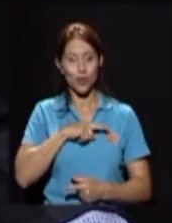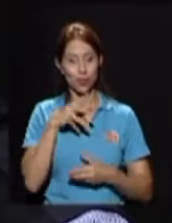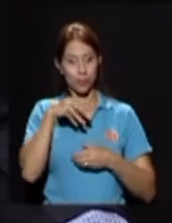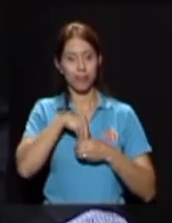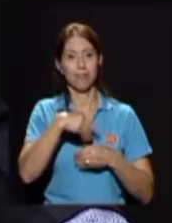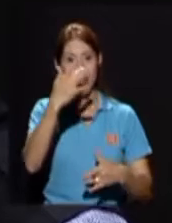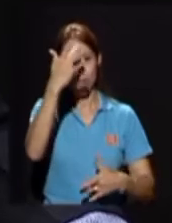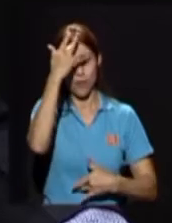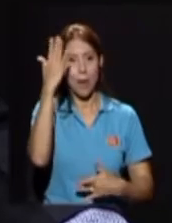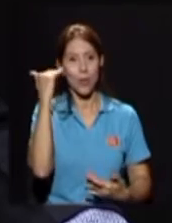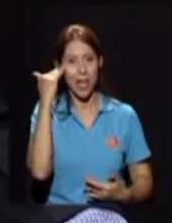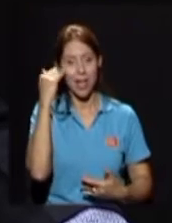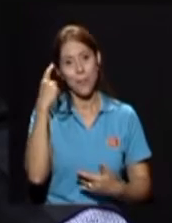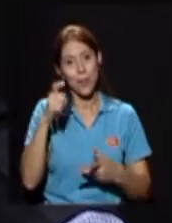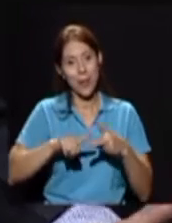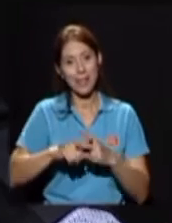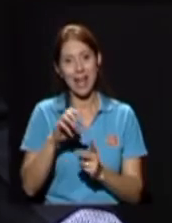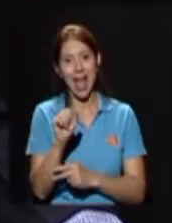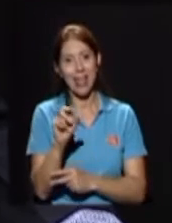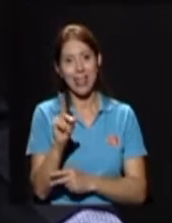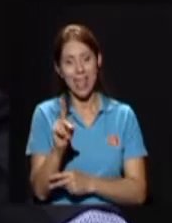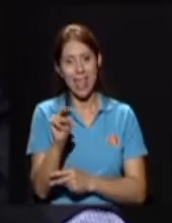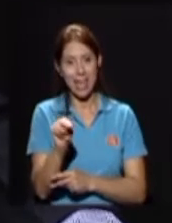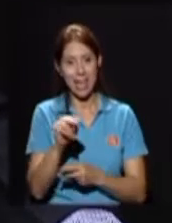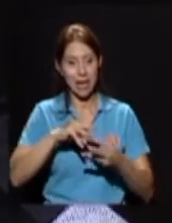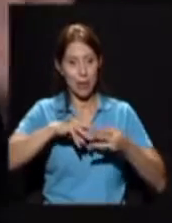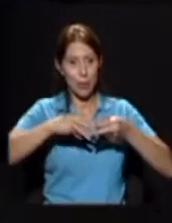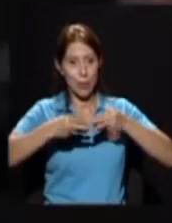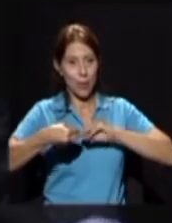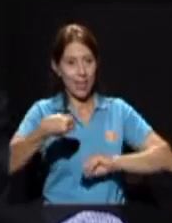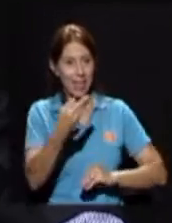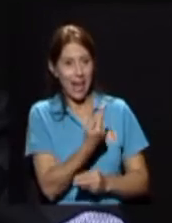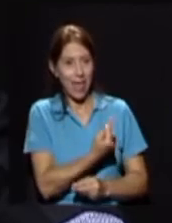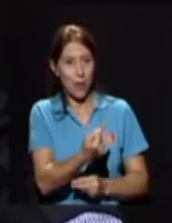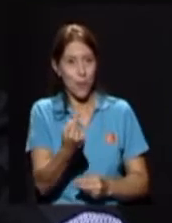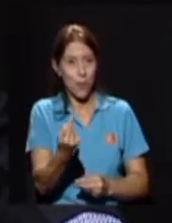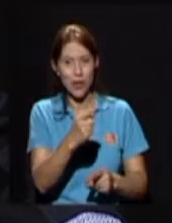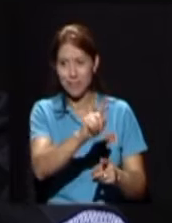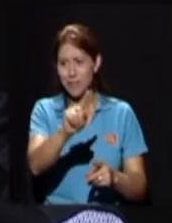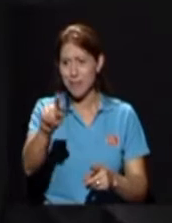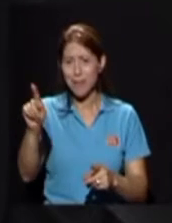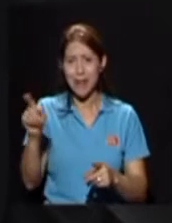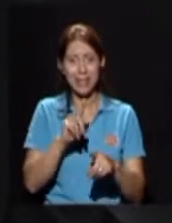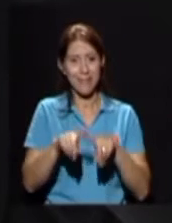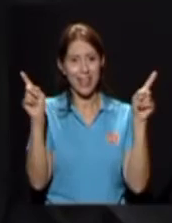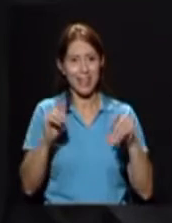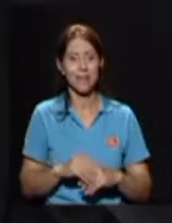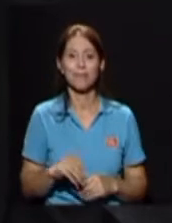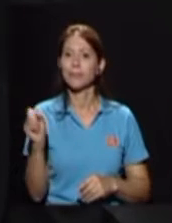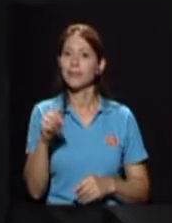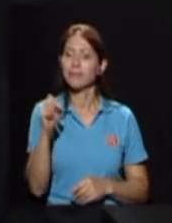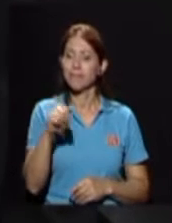porque para empezar el ADN de cada uno de nosotros tres, más todas las amigas y amigos, es diferente. Sí, a mí me parece que el punto es